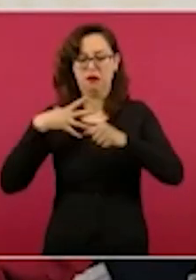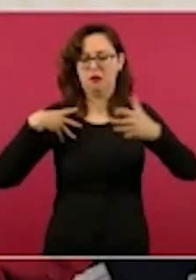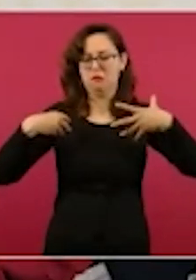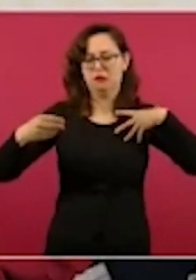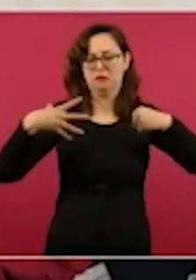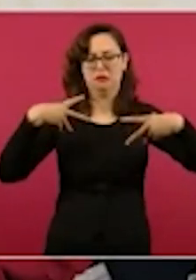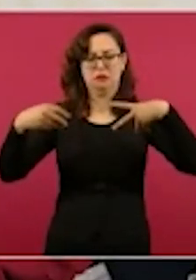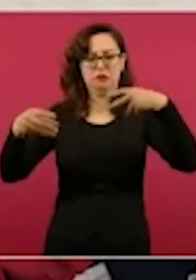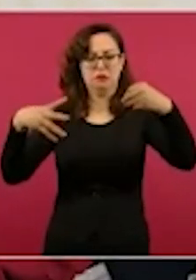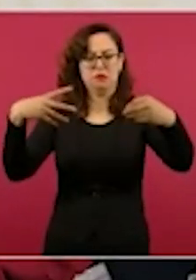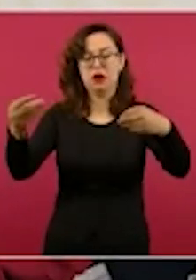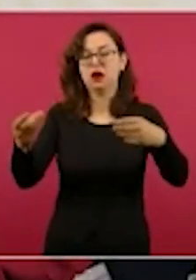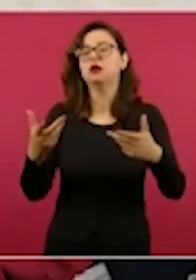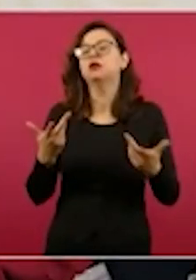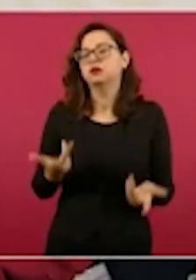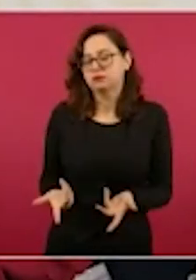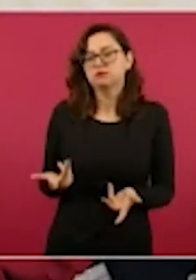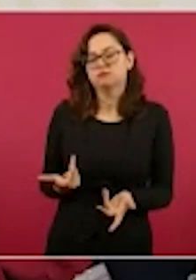muy pequeños